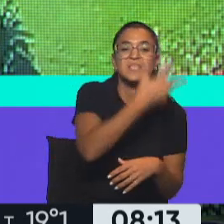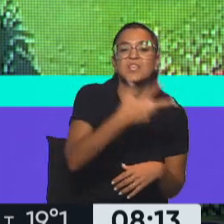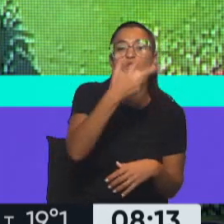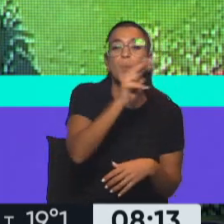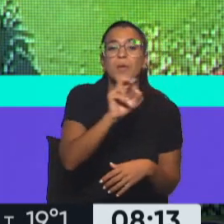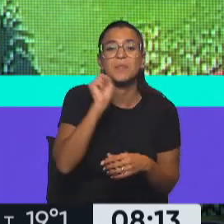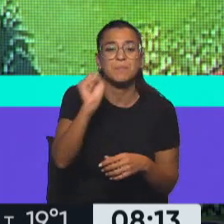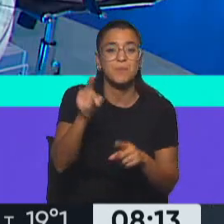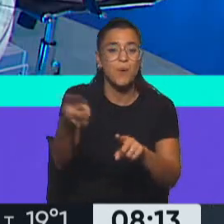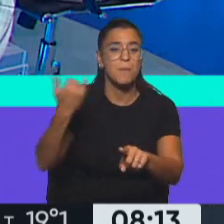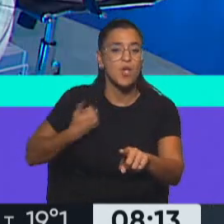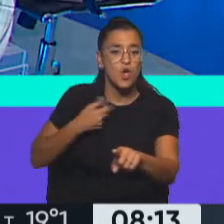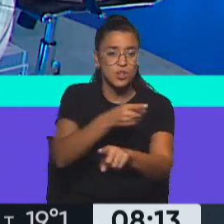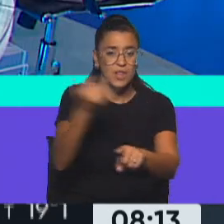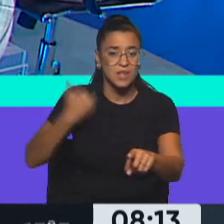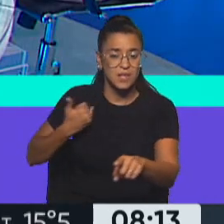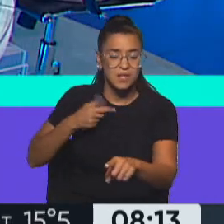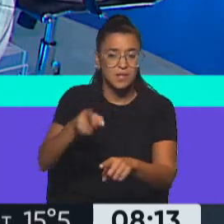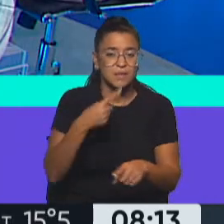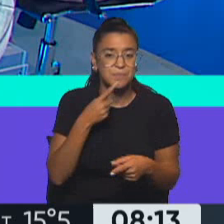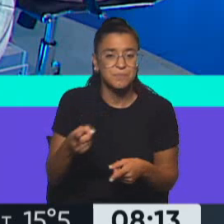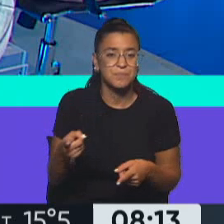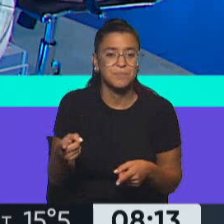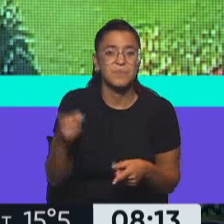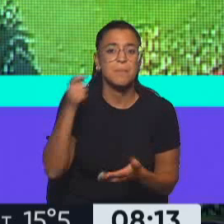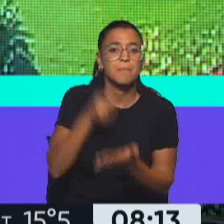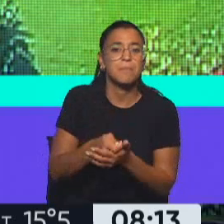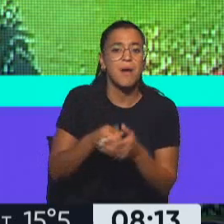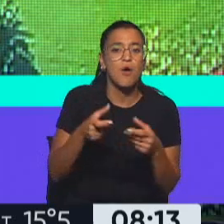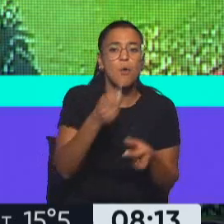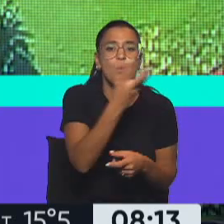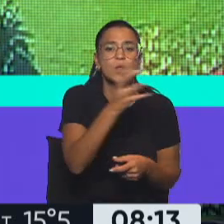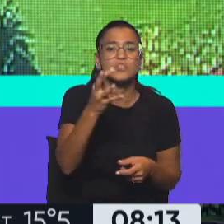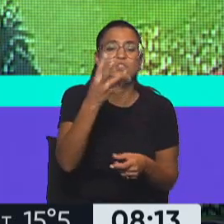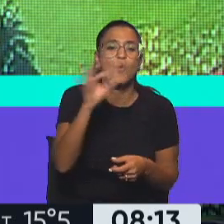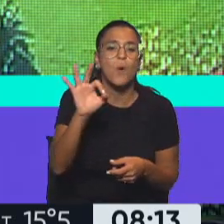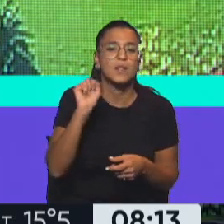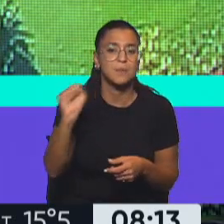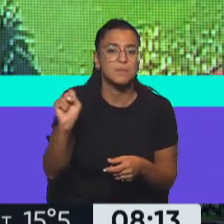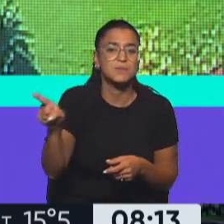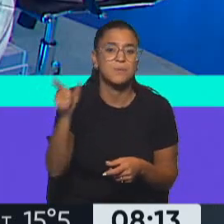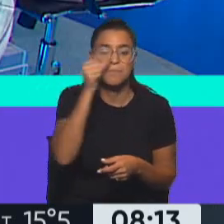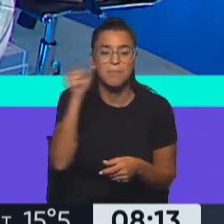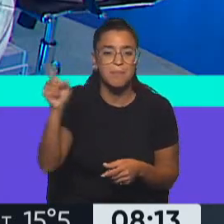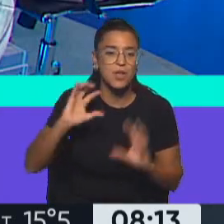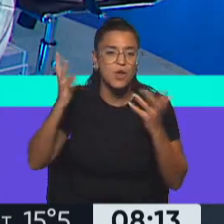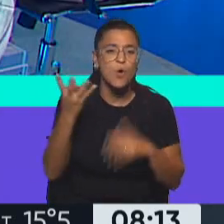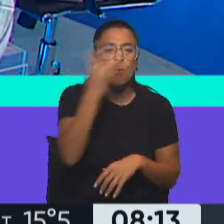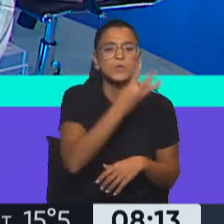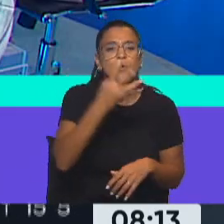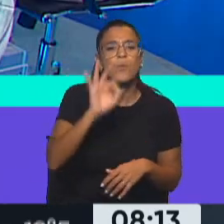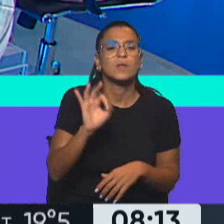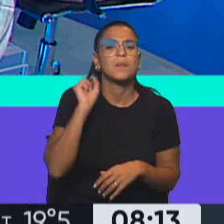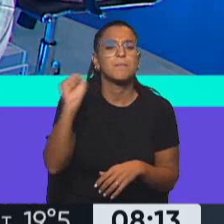pesos y vos me habías comentado que pagó la figacita 440 pesos. Ah, sí, mi papá Sí. estaba enojado.